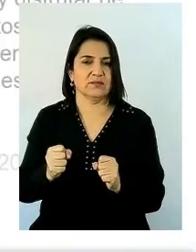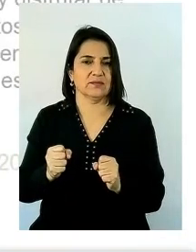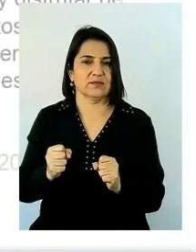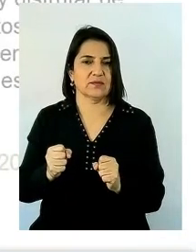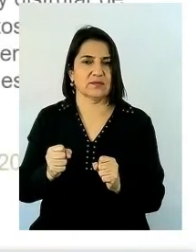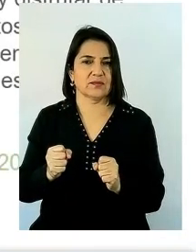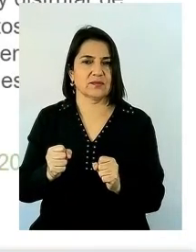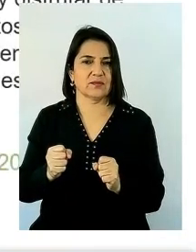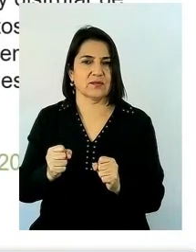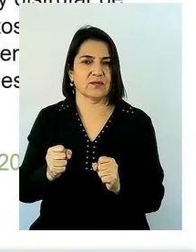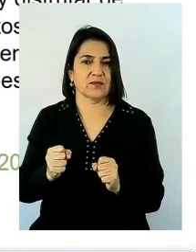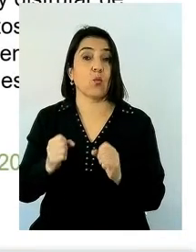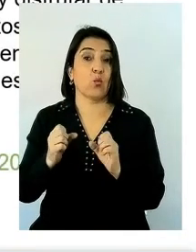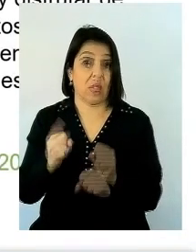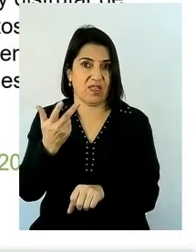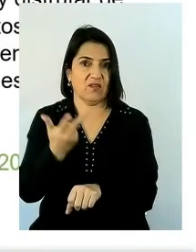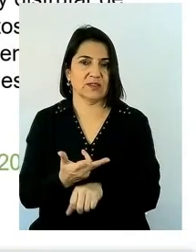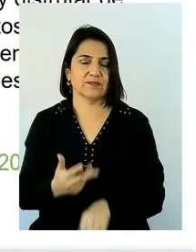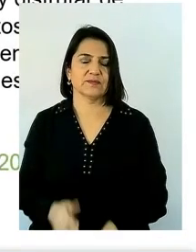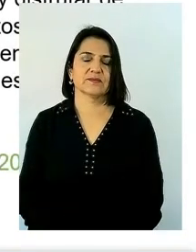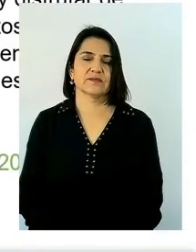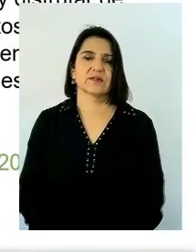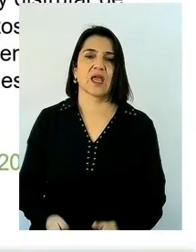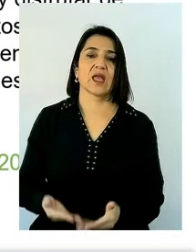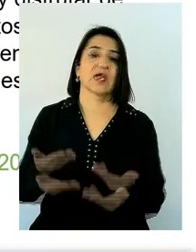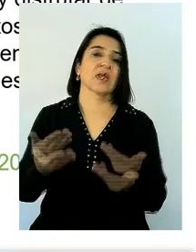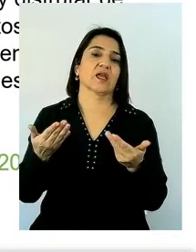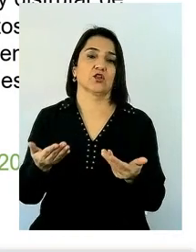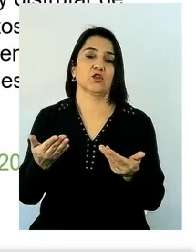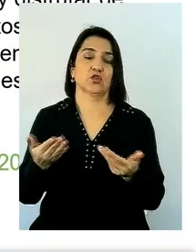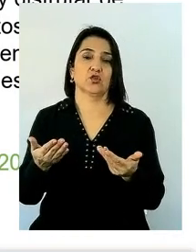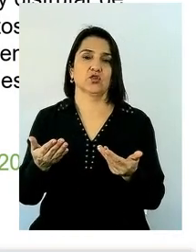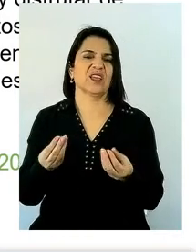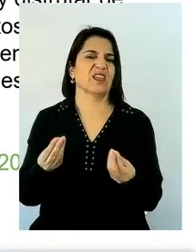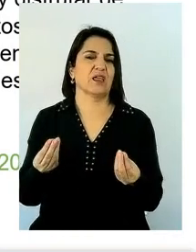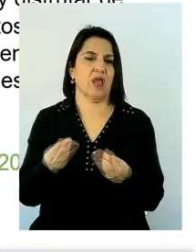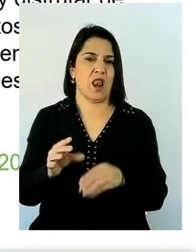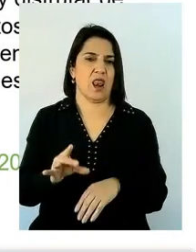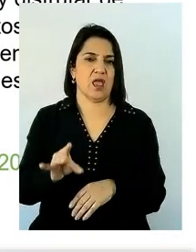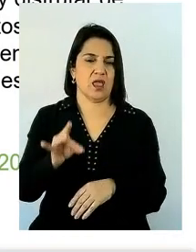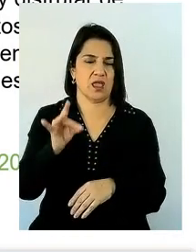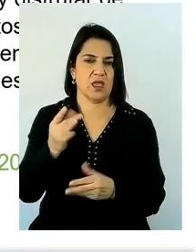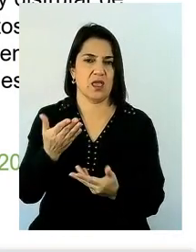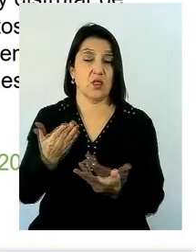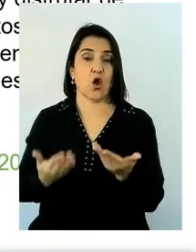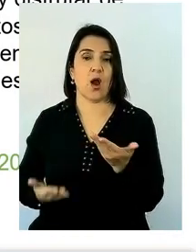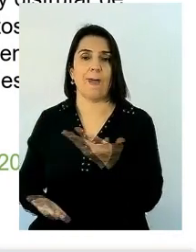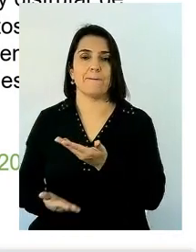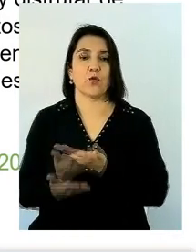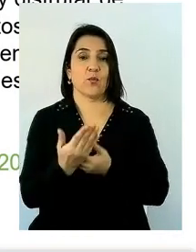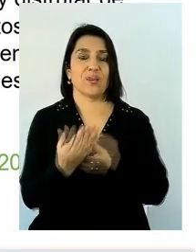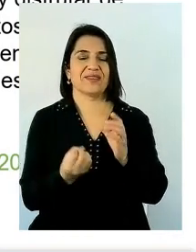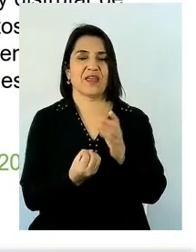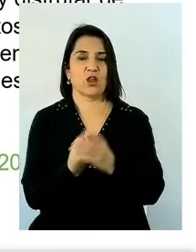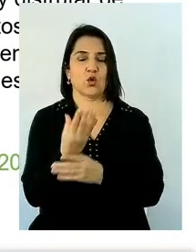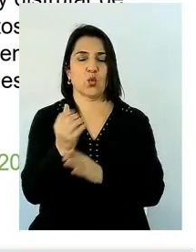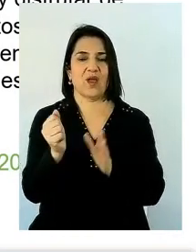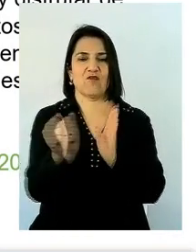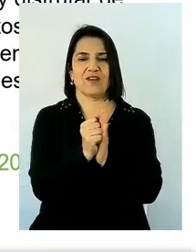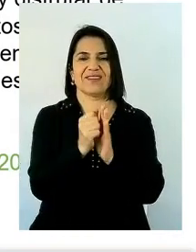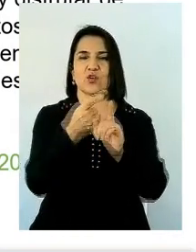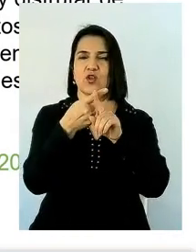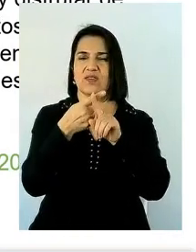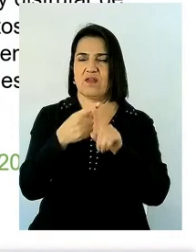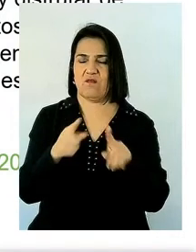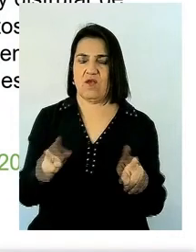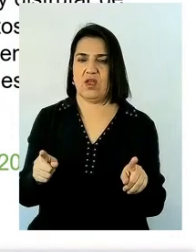cabida. Entonces el marco que estamos eligiendo es una propuesta, un nuevo artículo, diferenciar los derechos que